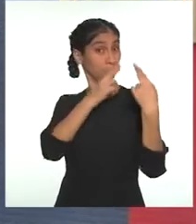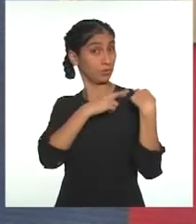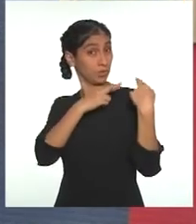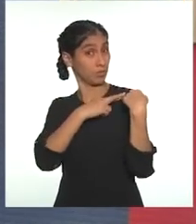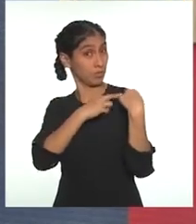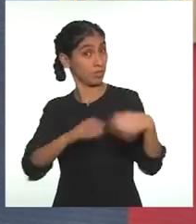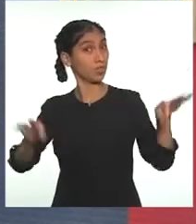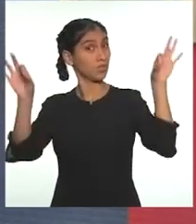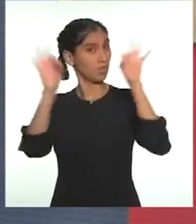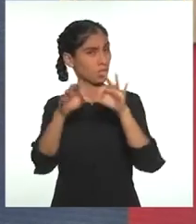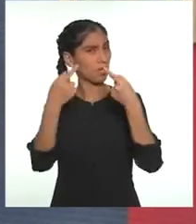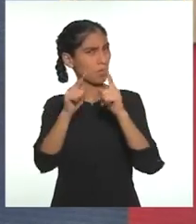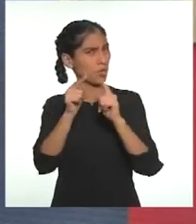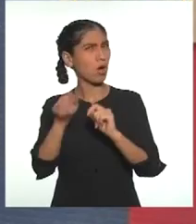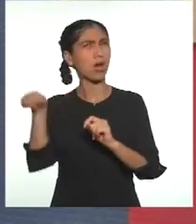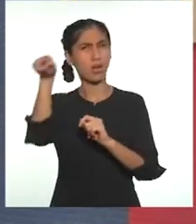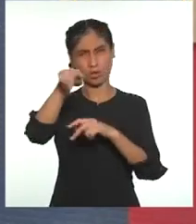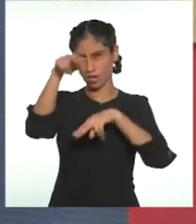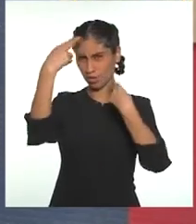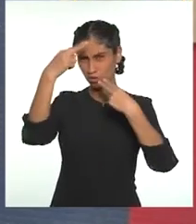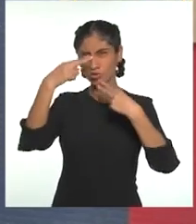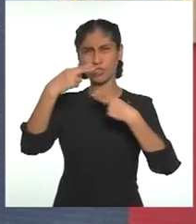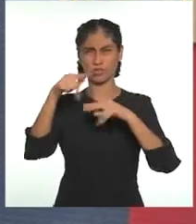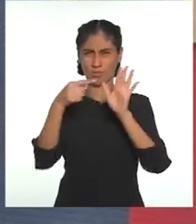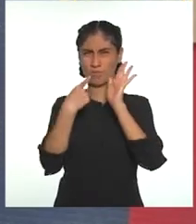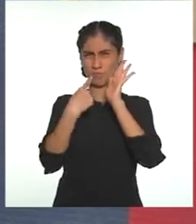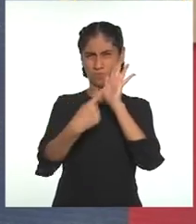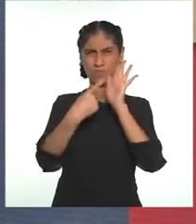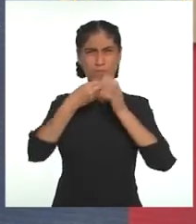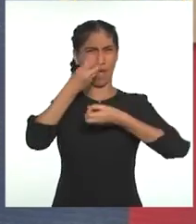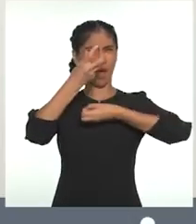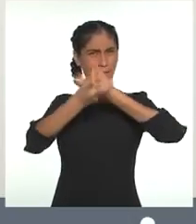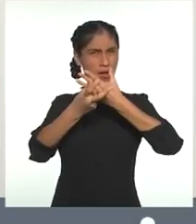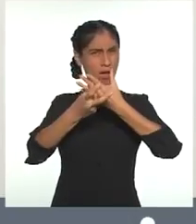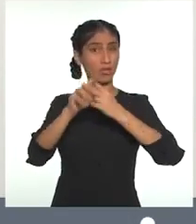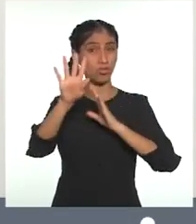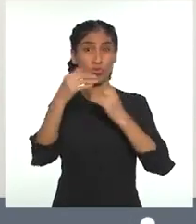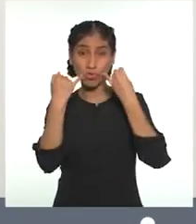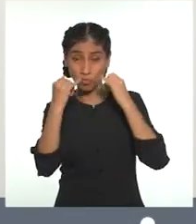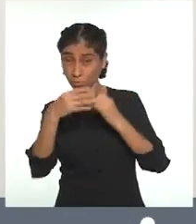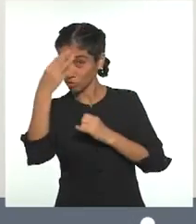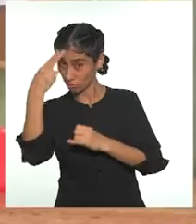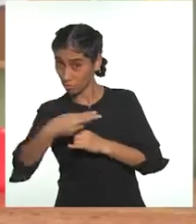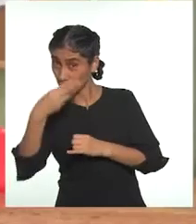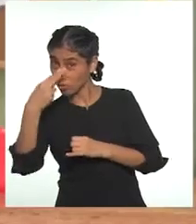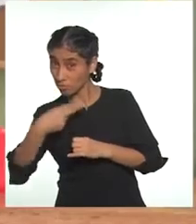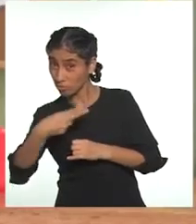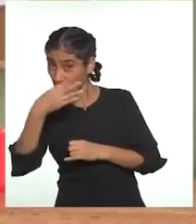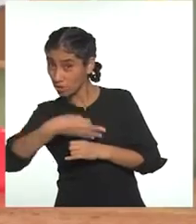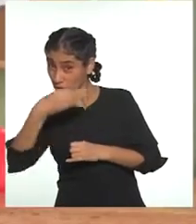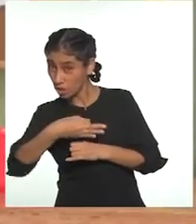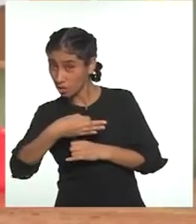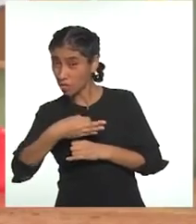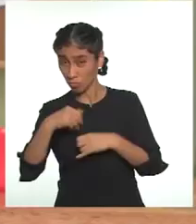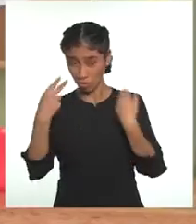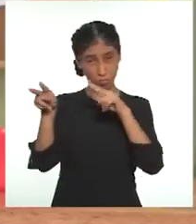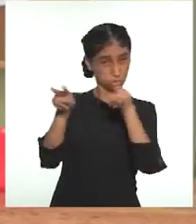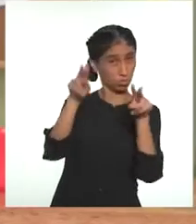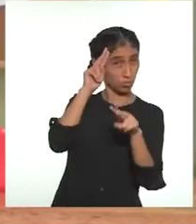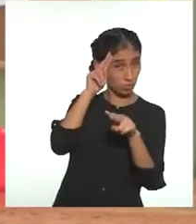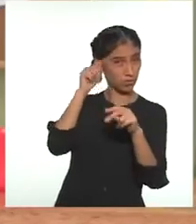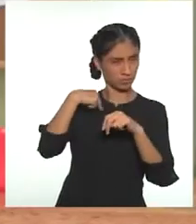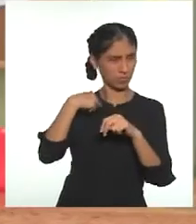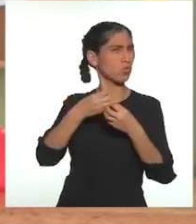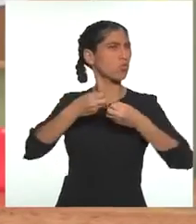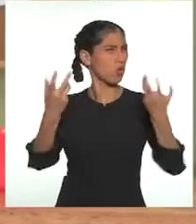pero ¿cómo sabemos que la información que difunden es confiable? Pregunta clave. Yo tengo un dato que